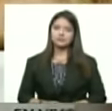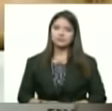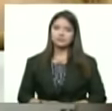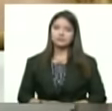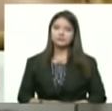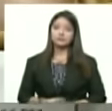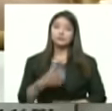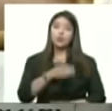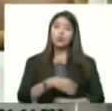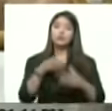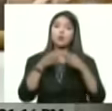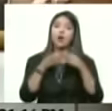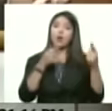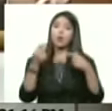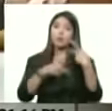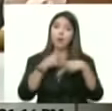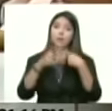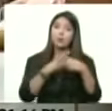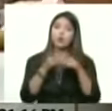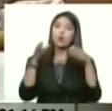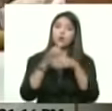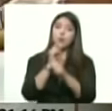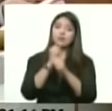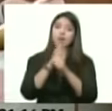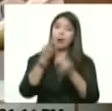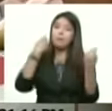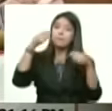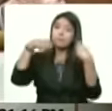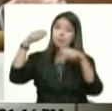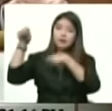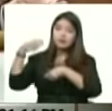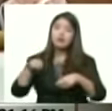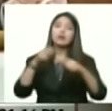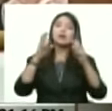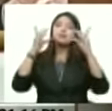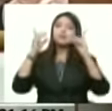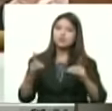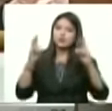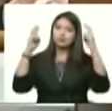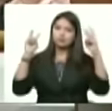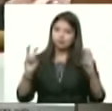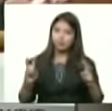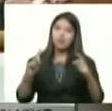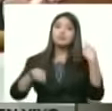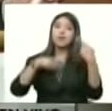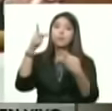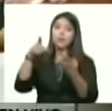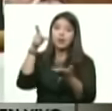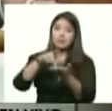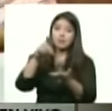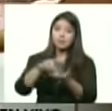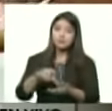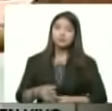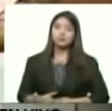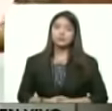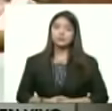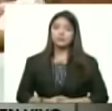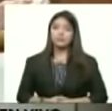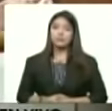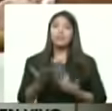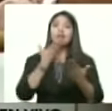Consejo Nacional para la Economía Productiva, Mesa de Trabajo de Exportación, puntos para decisión. Luego de las intervenciones,